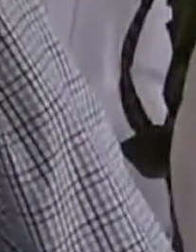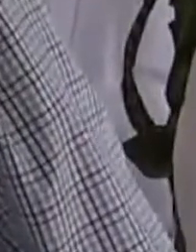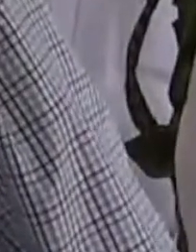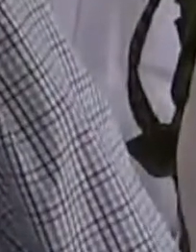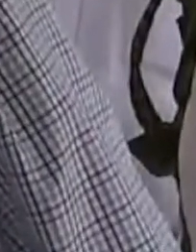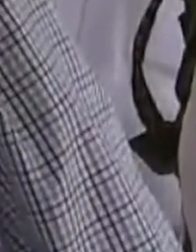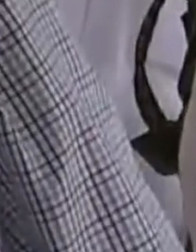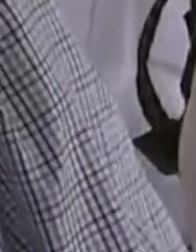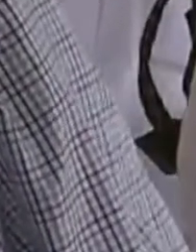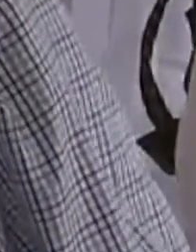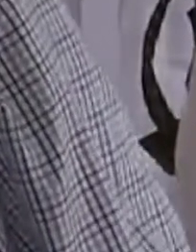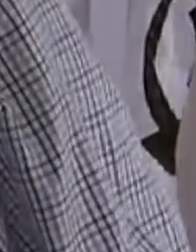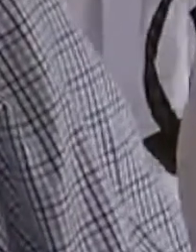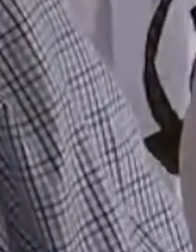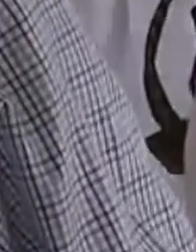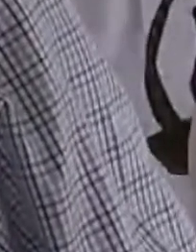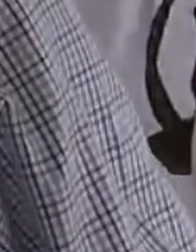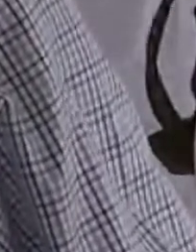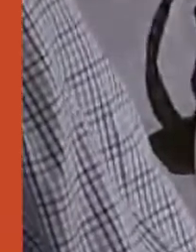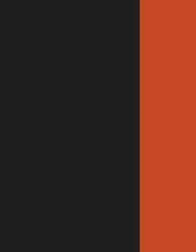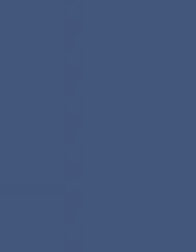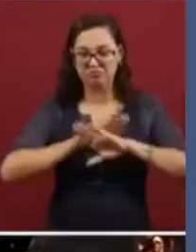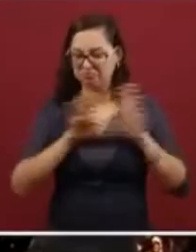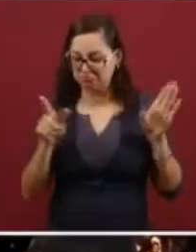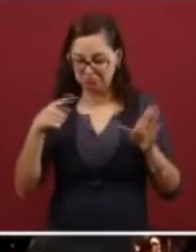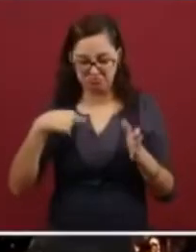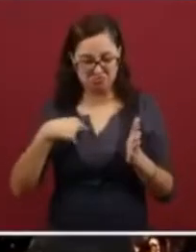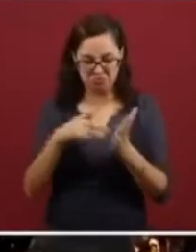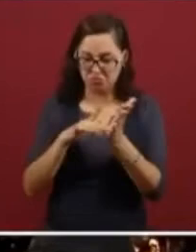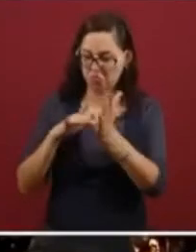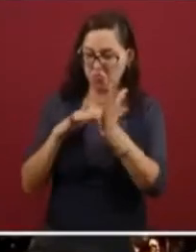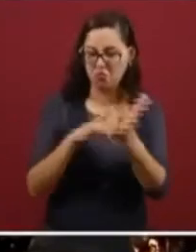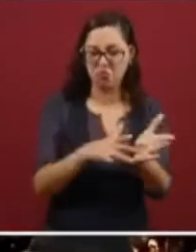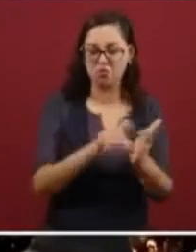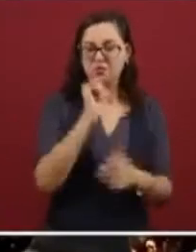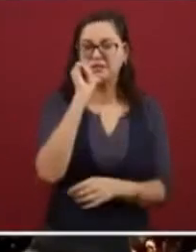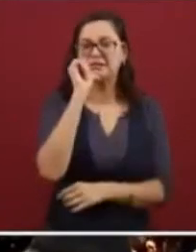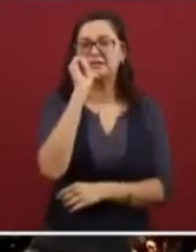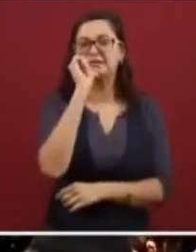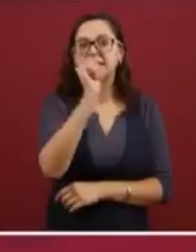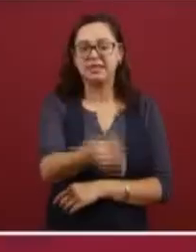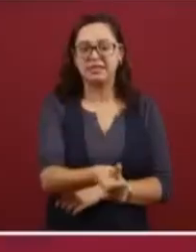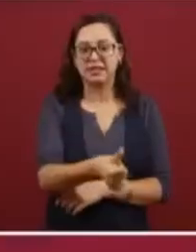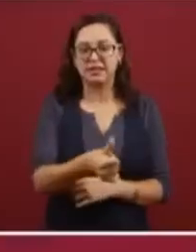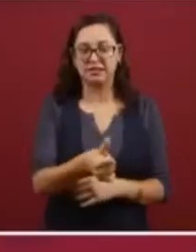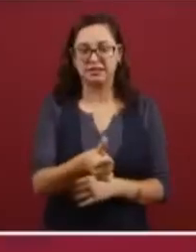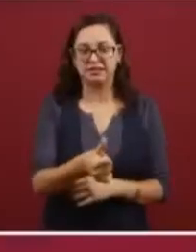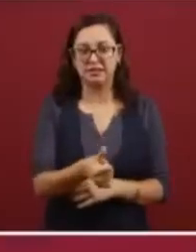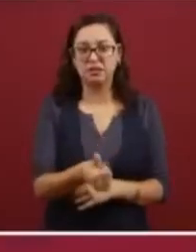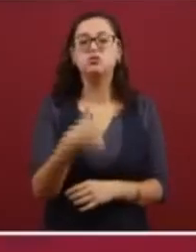que son cercanos a él para obtener beneficios. Estoy a punto de escribir,